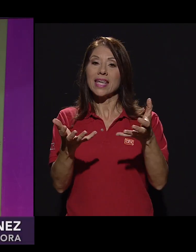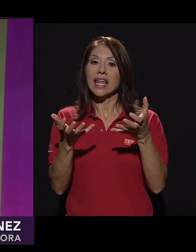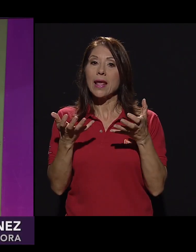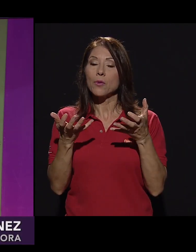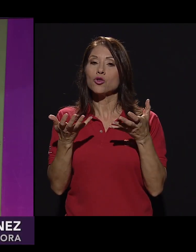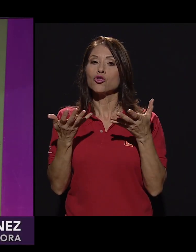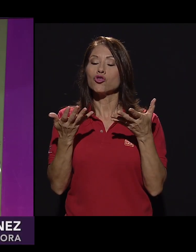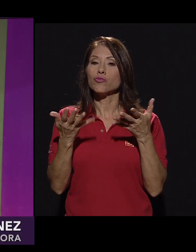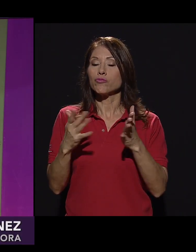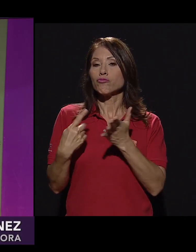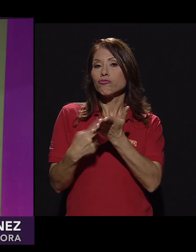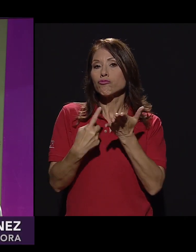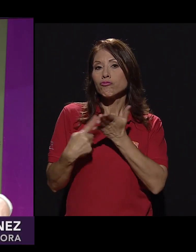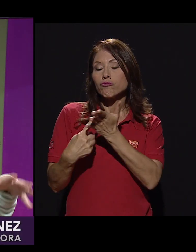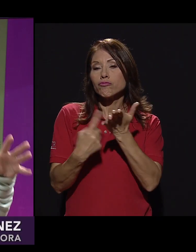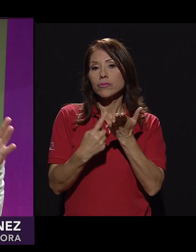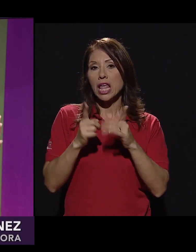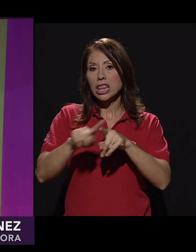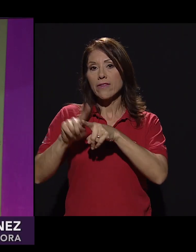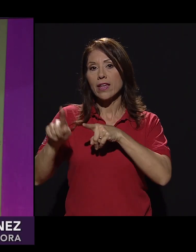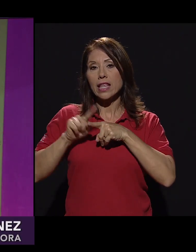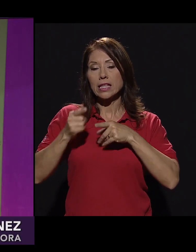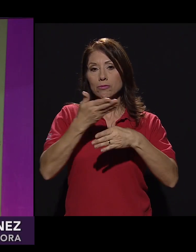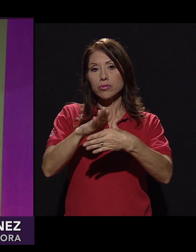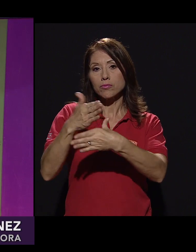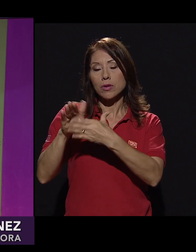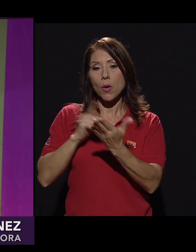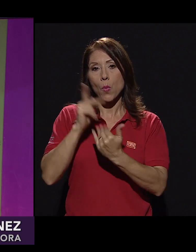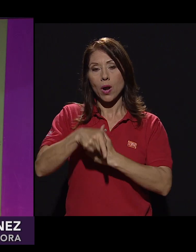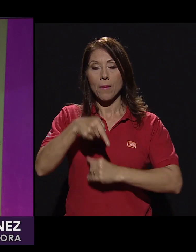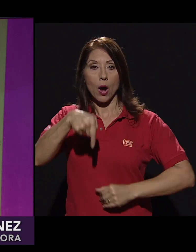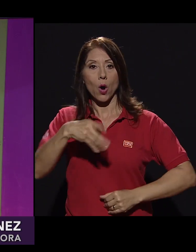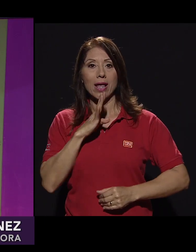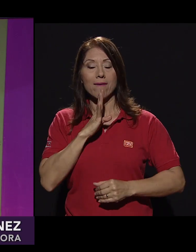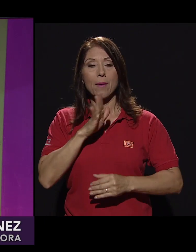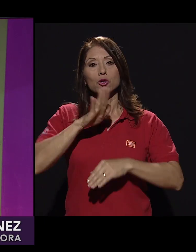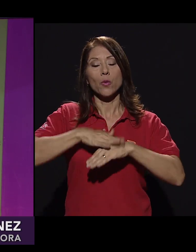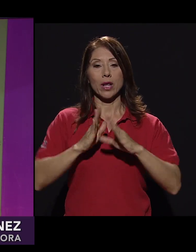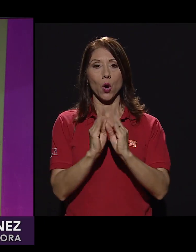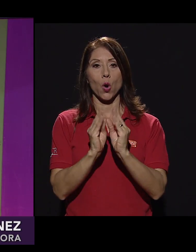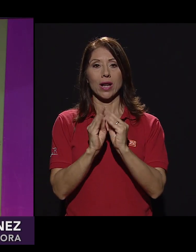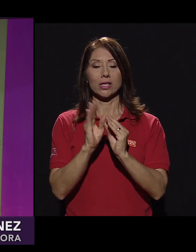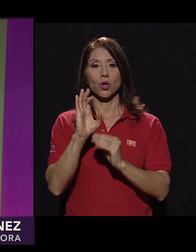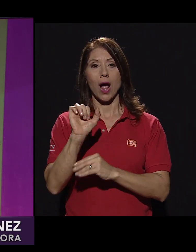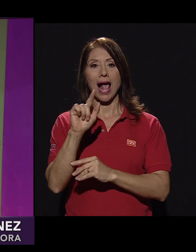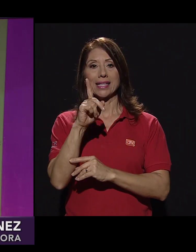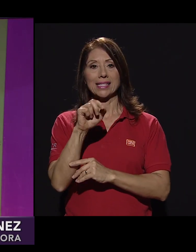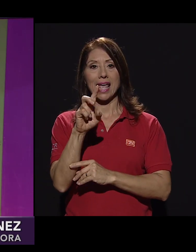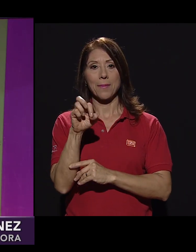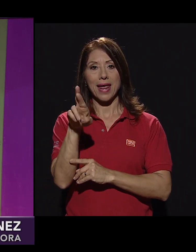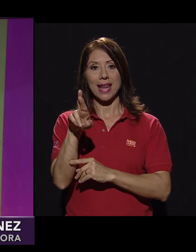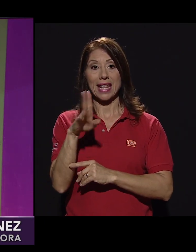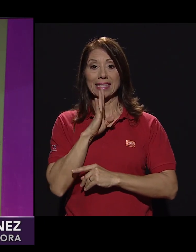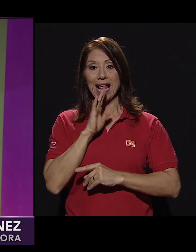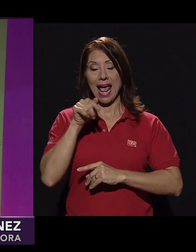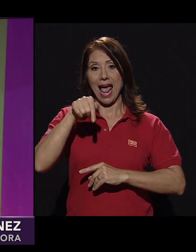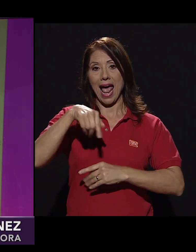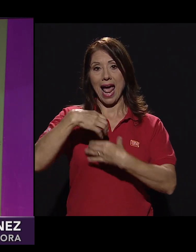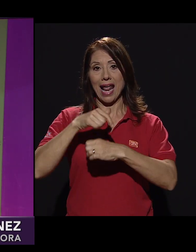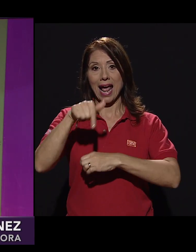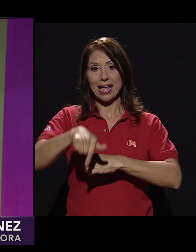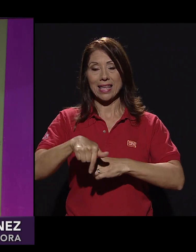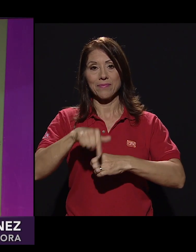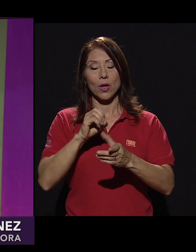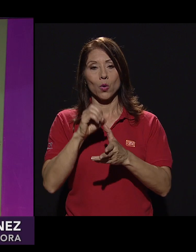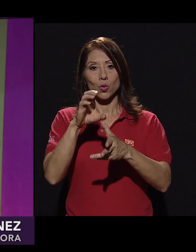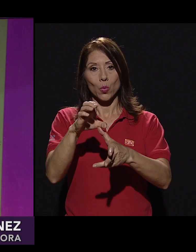de hoy Y que iremos abordando en los diferentes bloques del programa Hoy estaremos hablando sobre el Congreso de Alzheimer Que se realizará aquí en